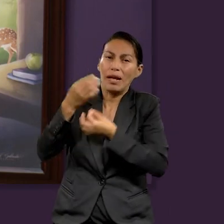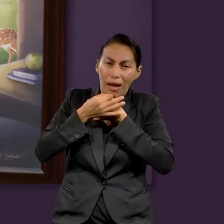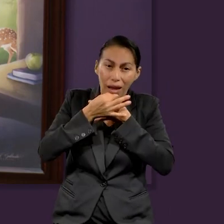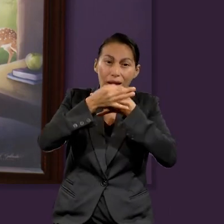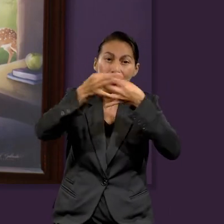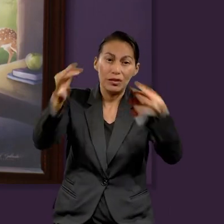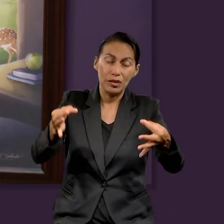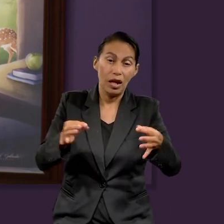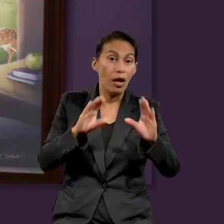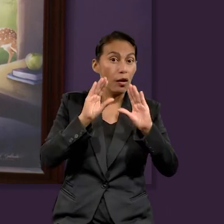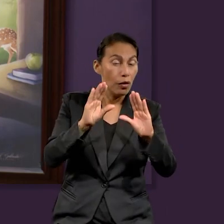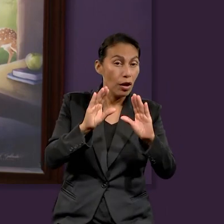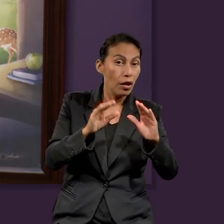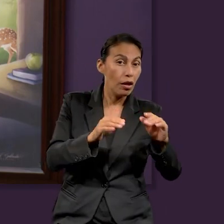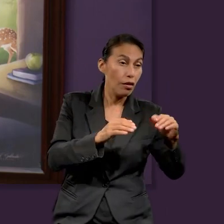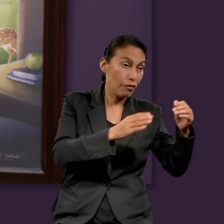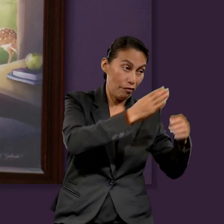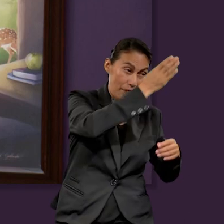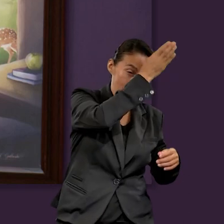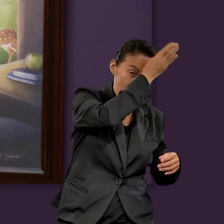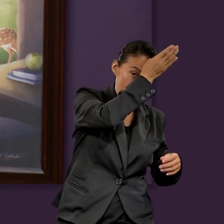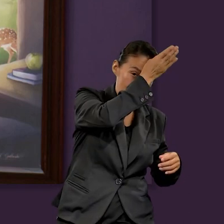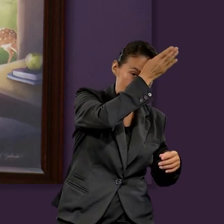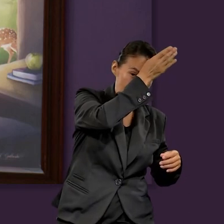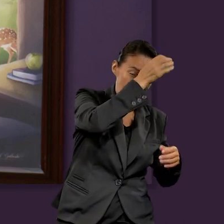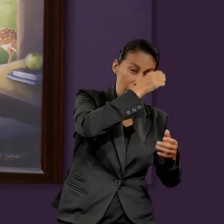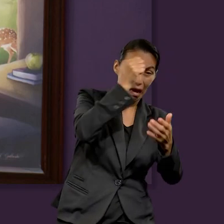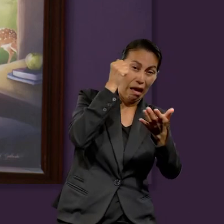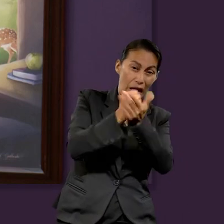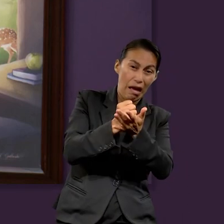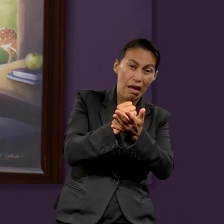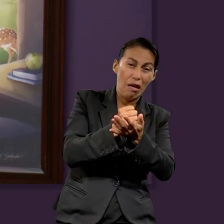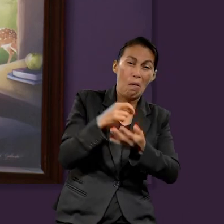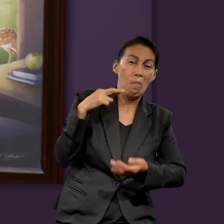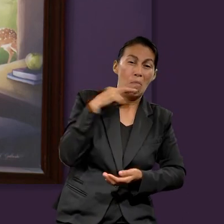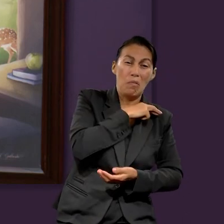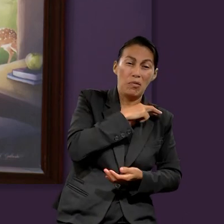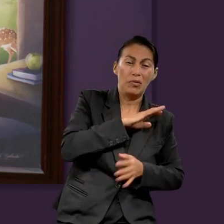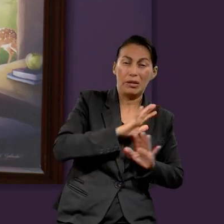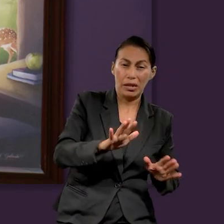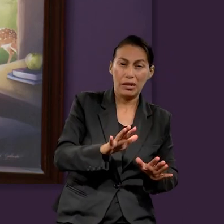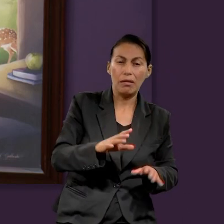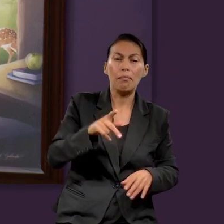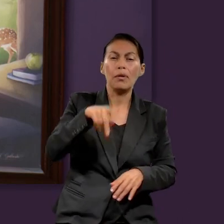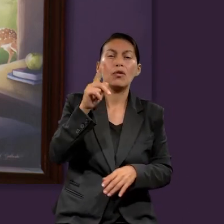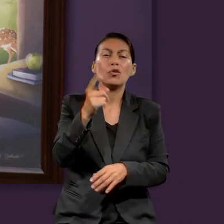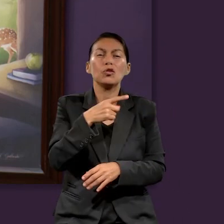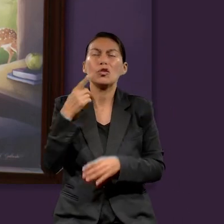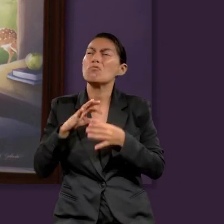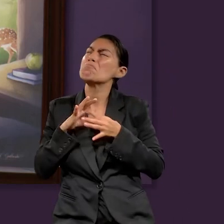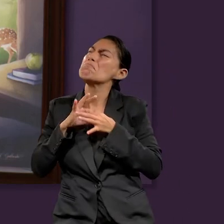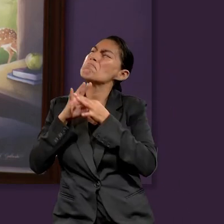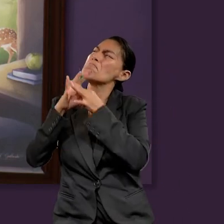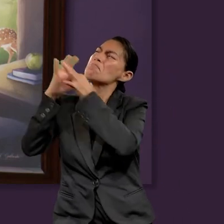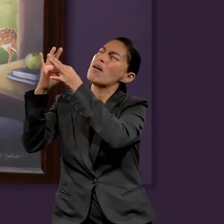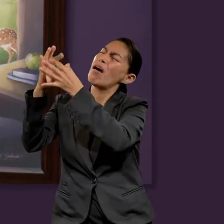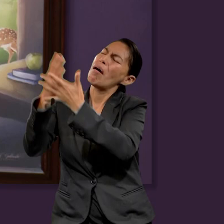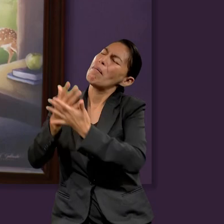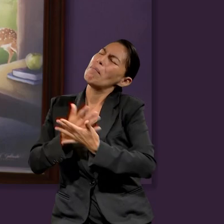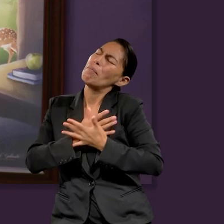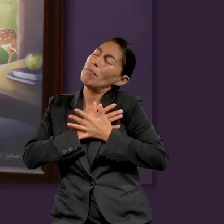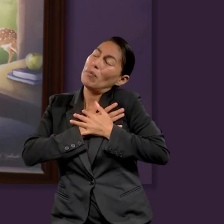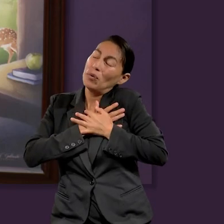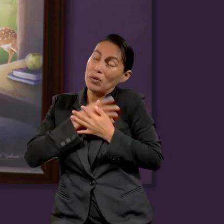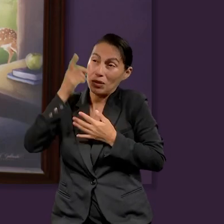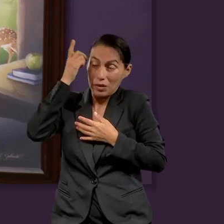que también la marca de la bestia está muy cerca Entonces tenemos que tener cuidado y tenemos que seguir compartiendo el amor de Dios porque al